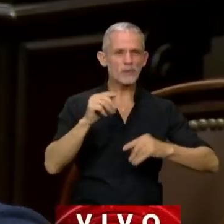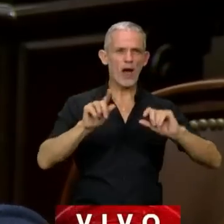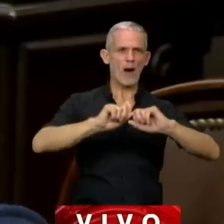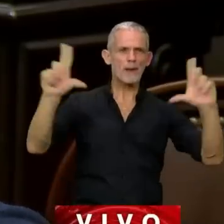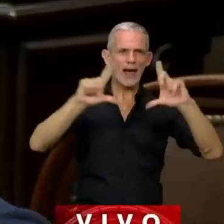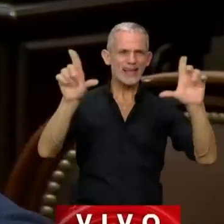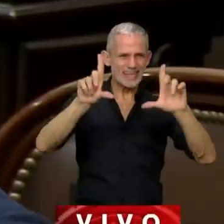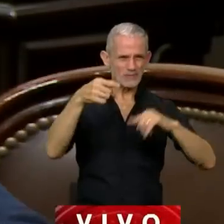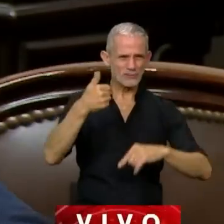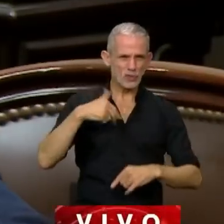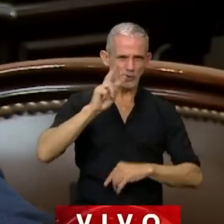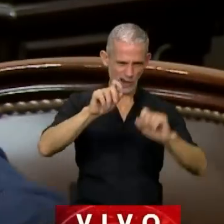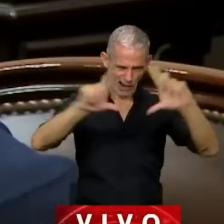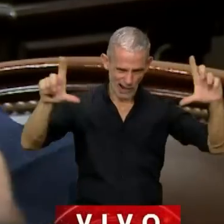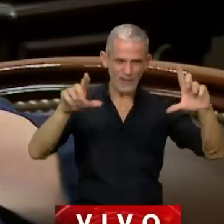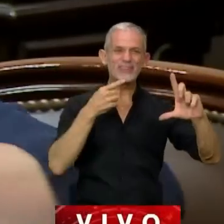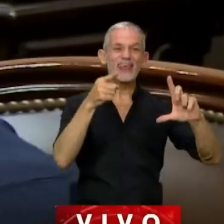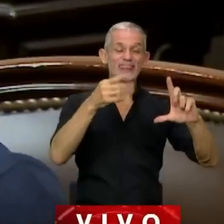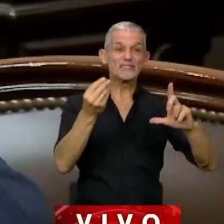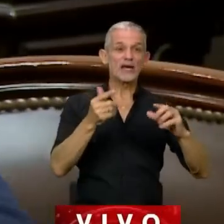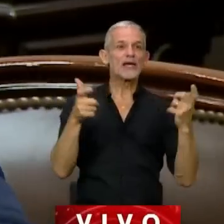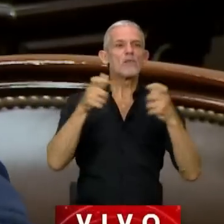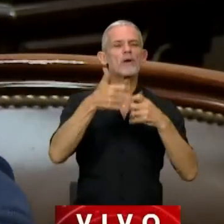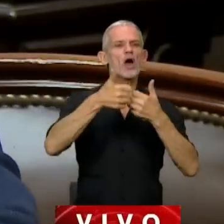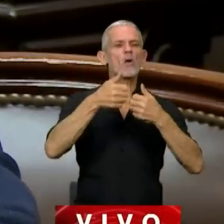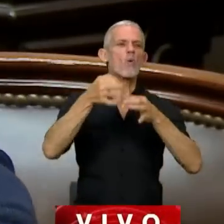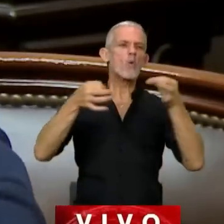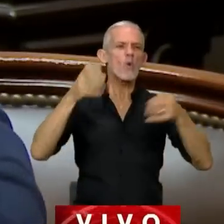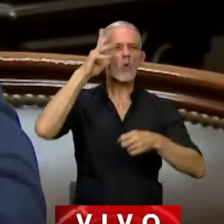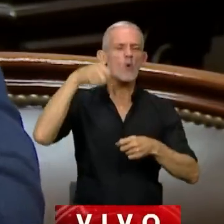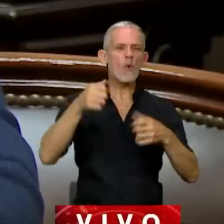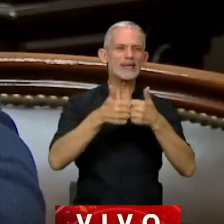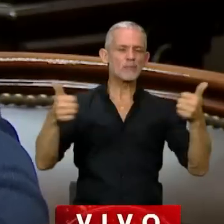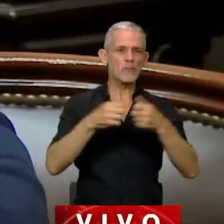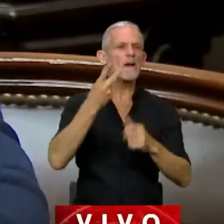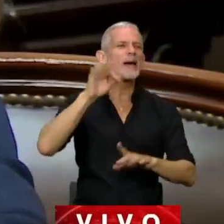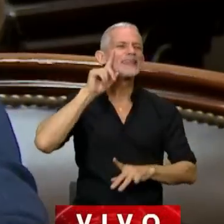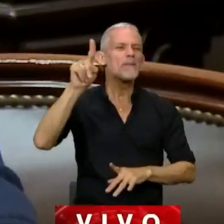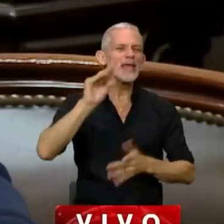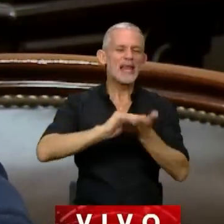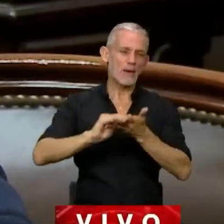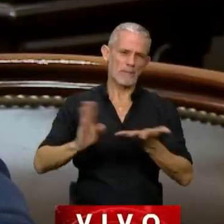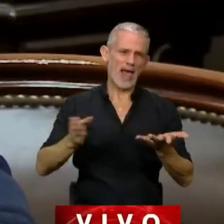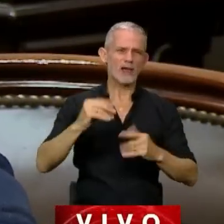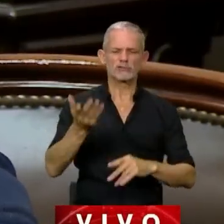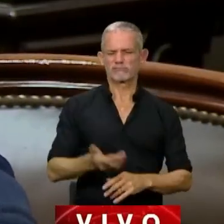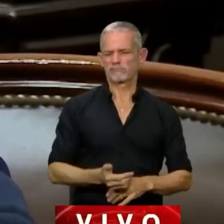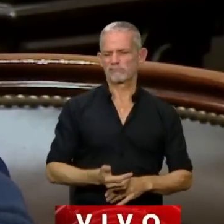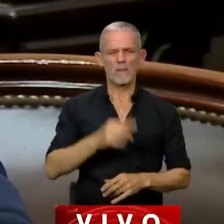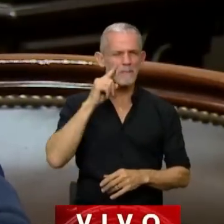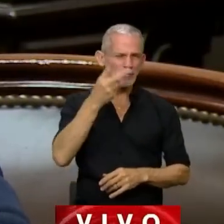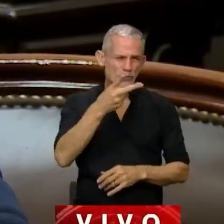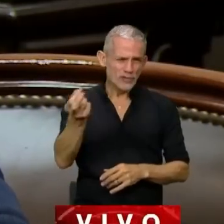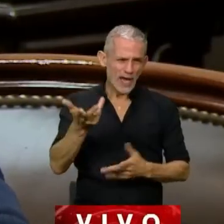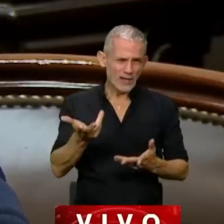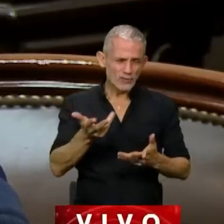placa de un canal en el que se establece que el Consejo de la Magistratura tiene 20.000 empleados. 1.200